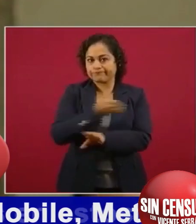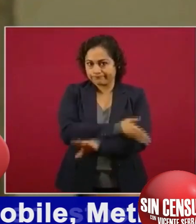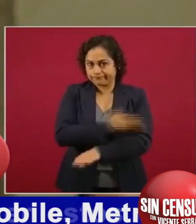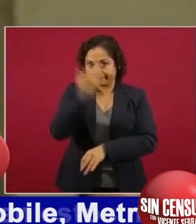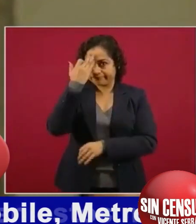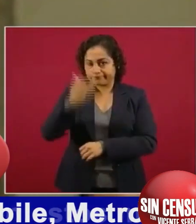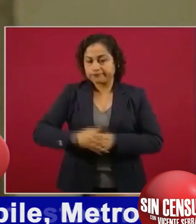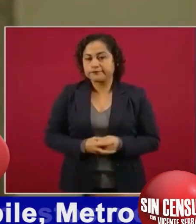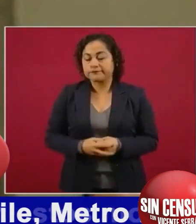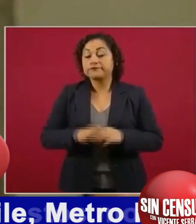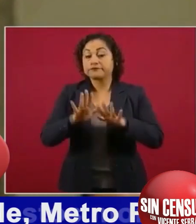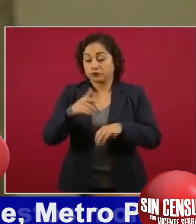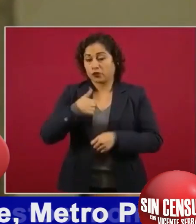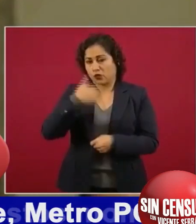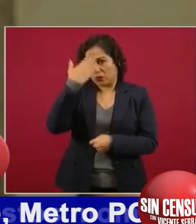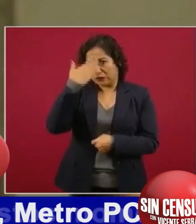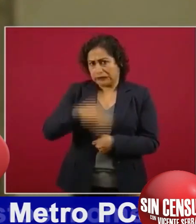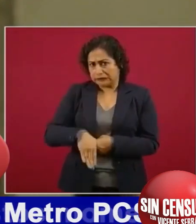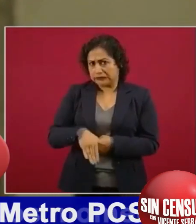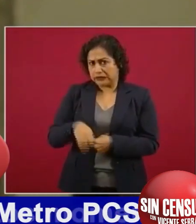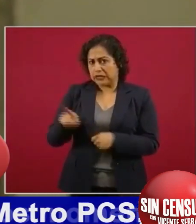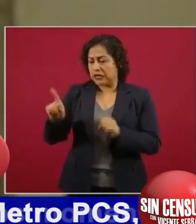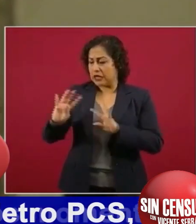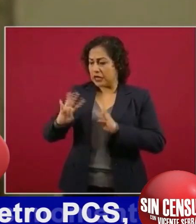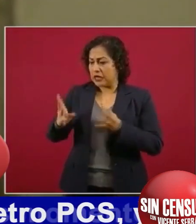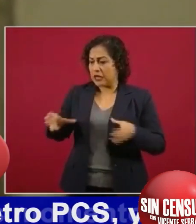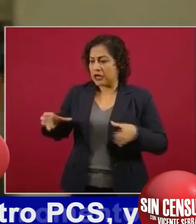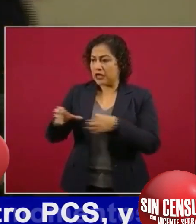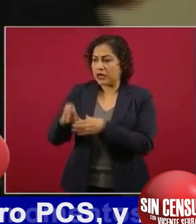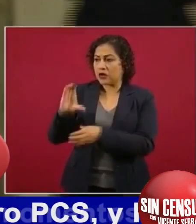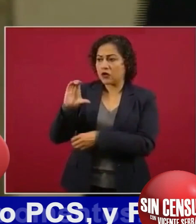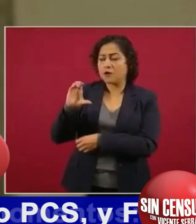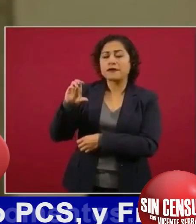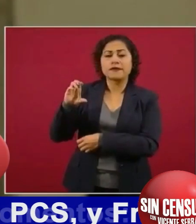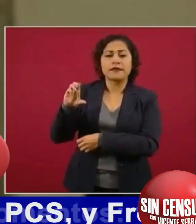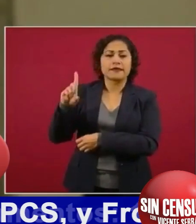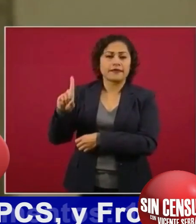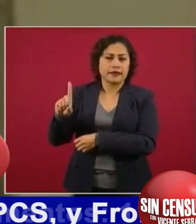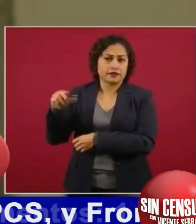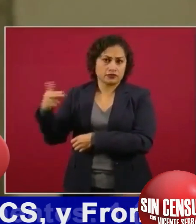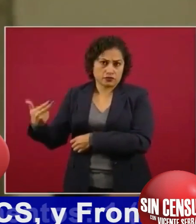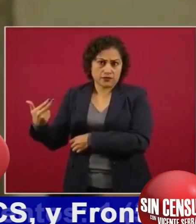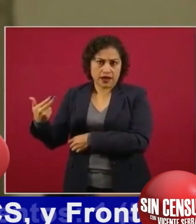caso, el Comité de Derechos Humanos de la Organización de las Naciones Unidas